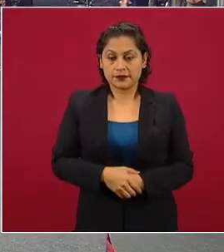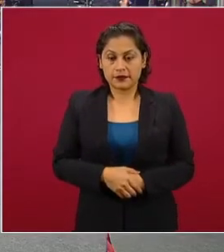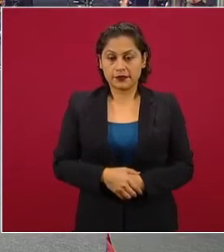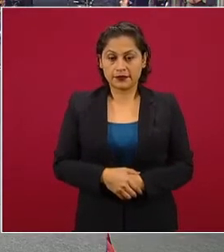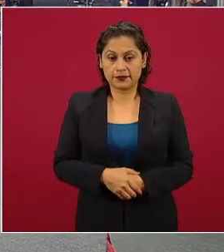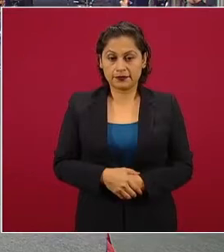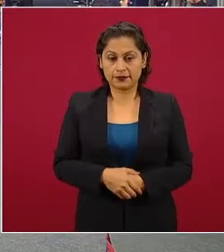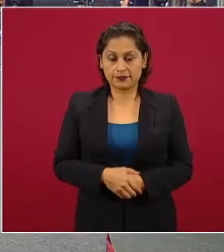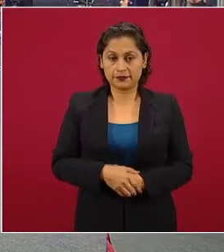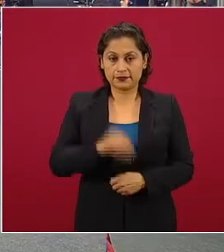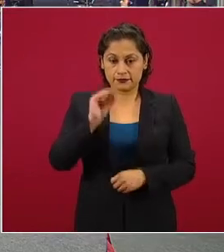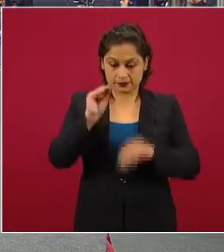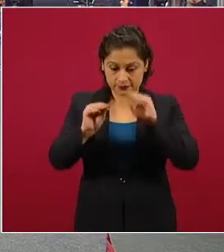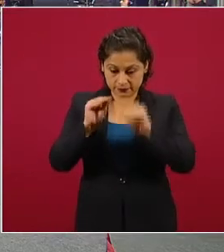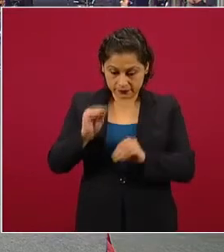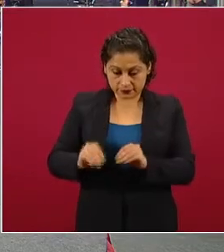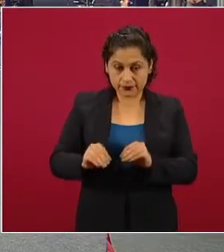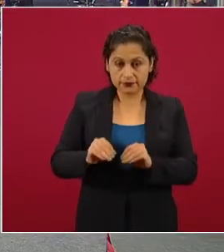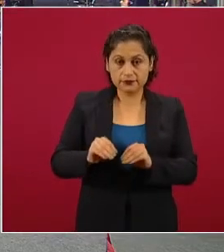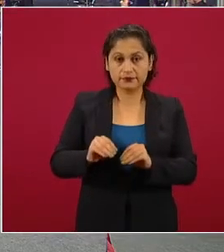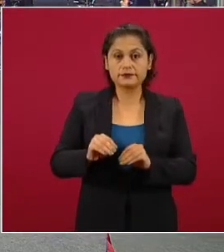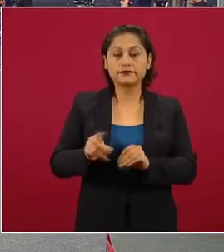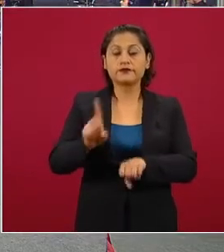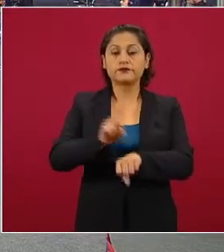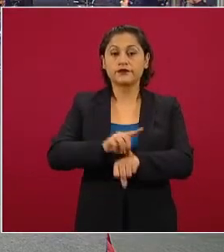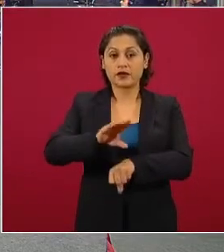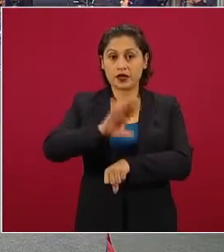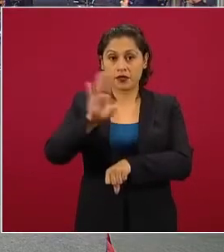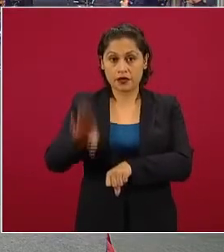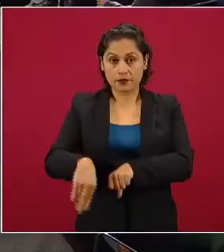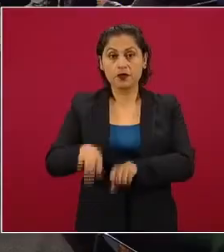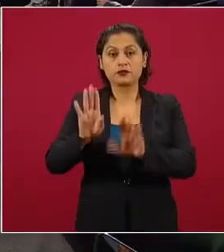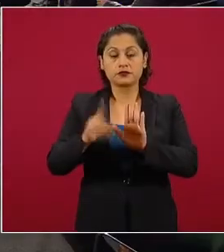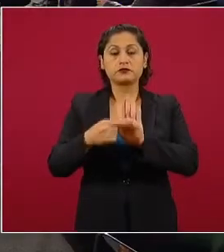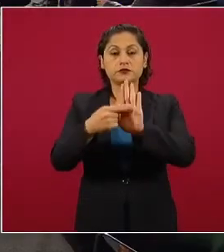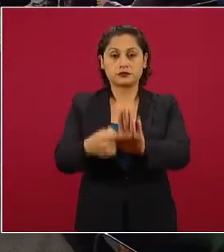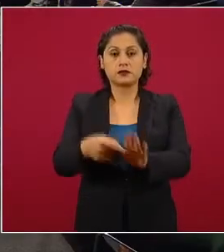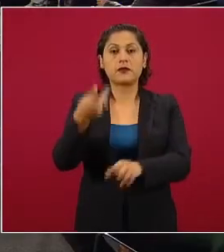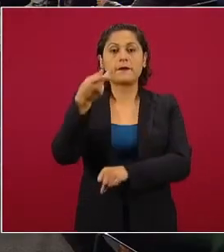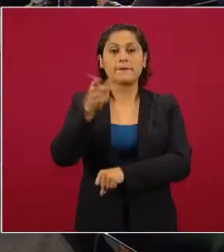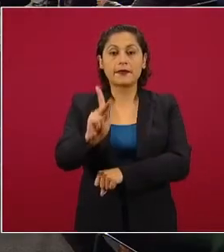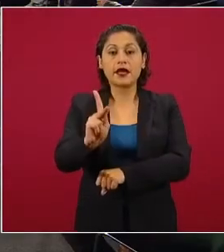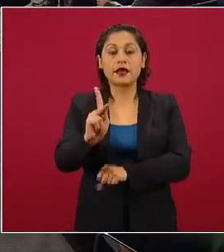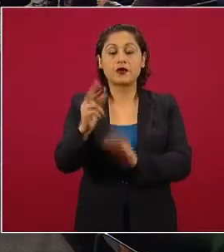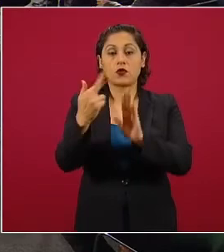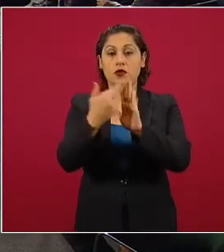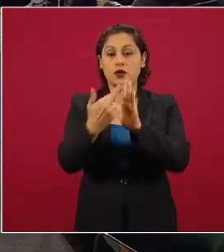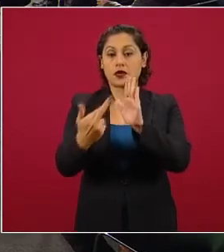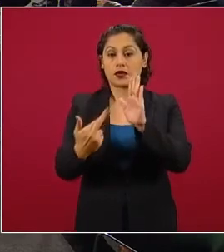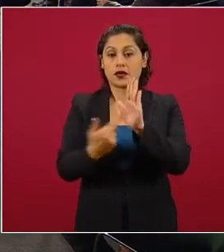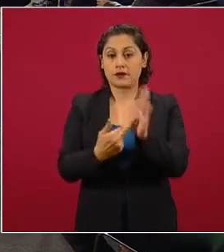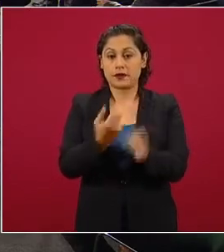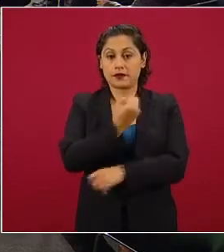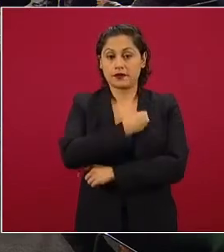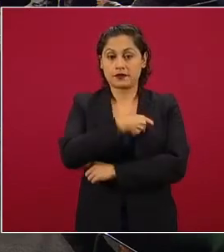a la ofrenda con un protocolo sanitario.